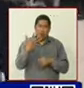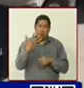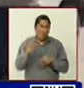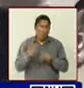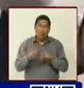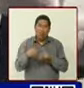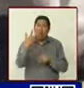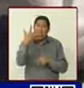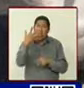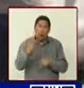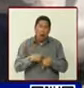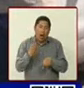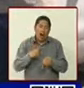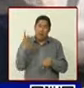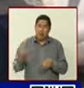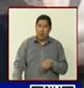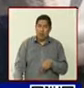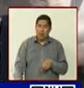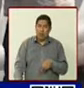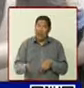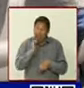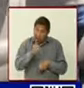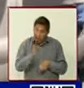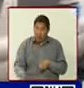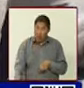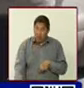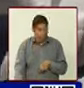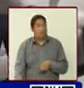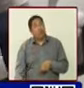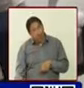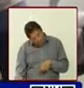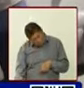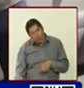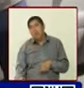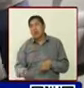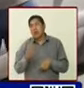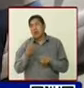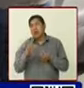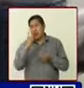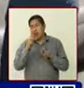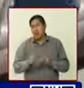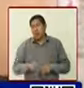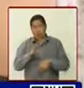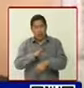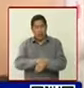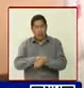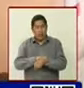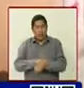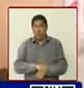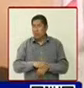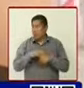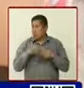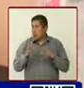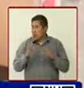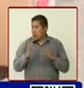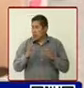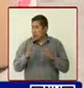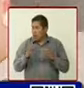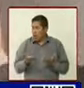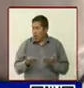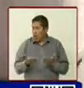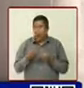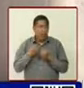5 veces al día, lo cual va a ser remitido a la FELCC. Se tiene una persona prendida y de la misma manera pueden observar que